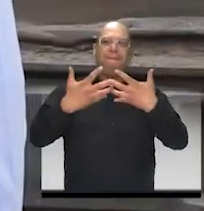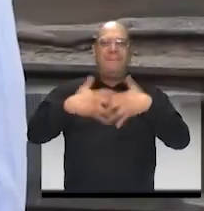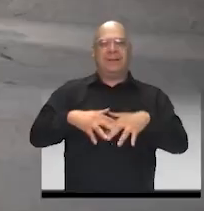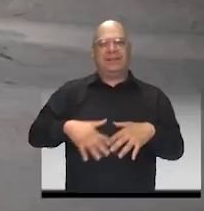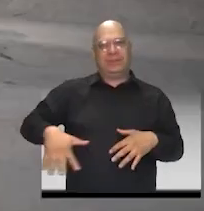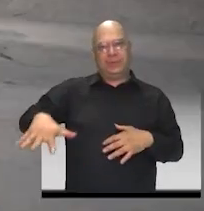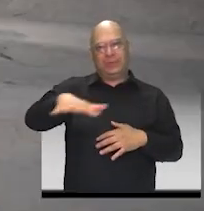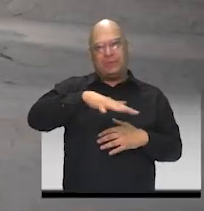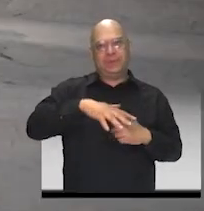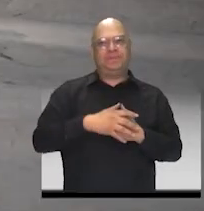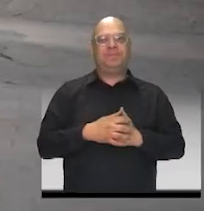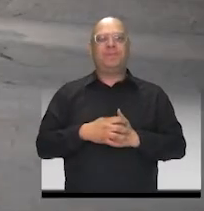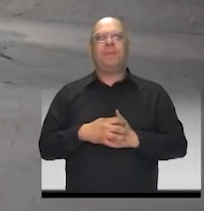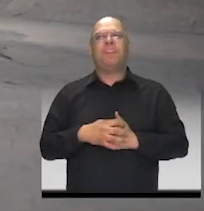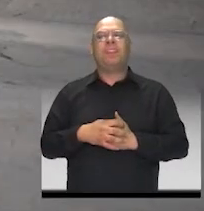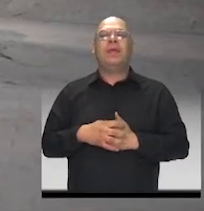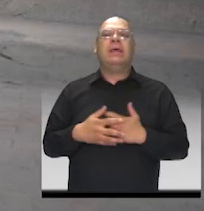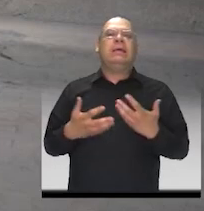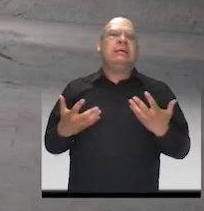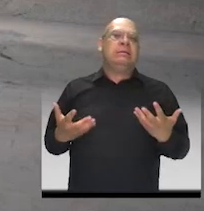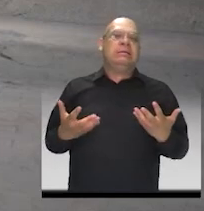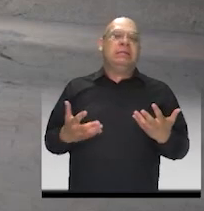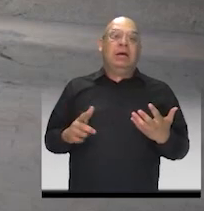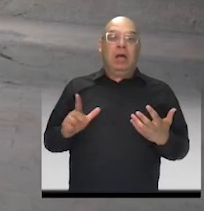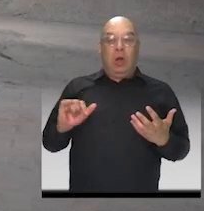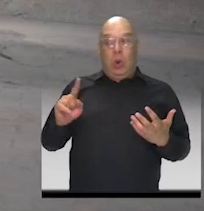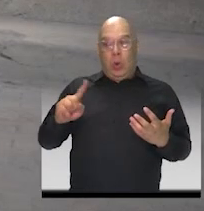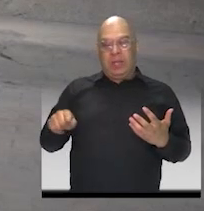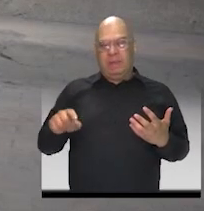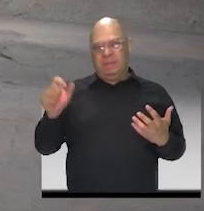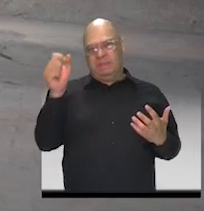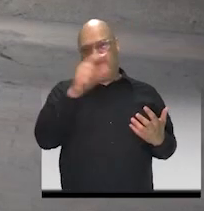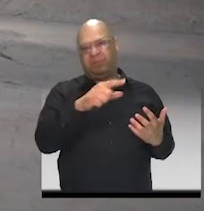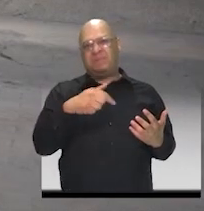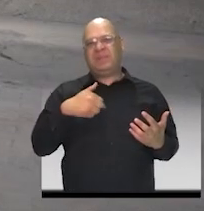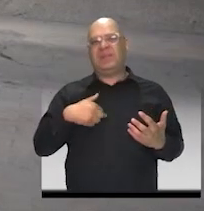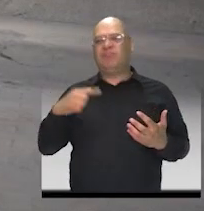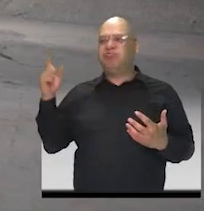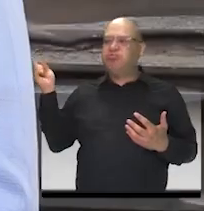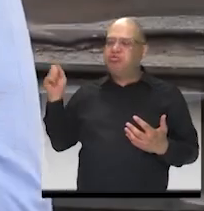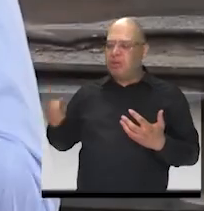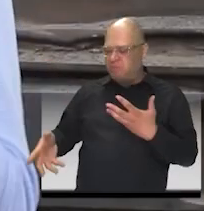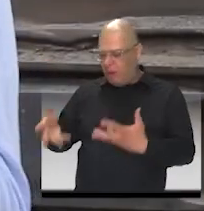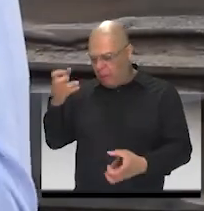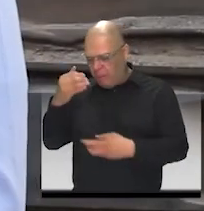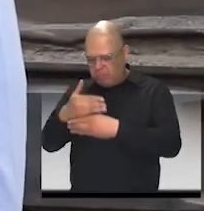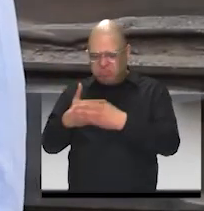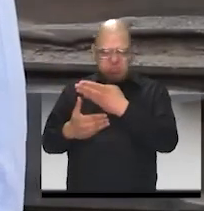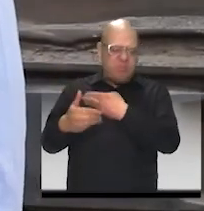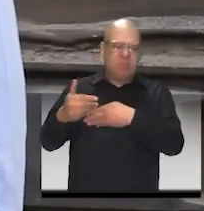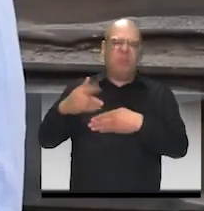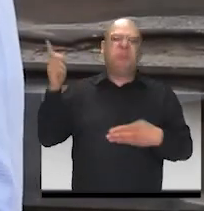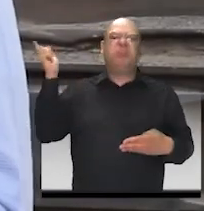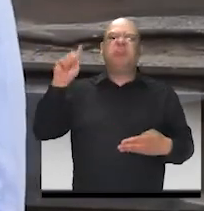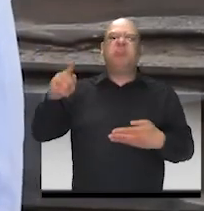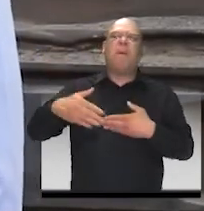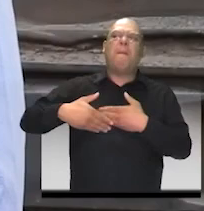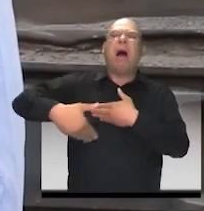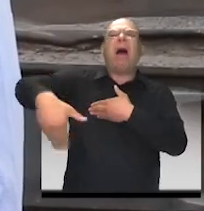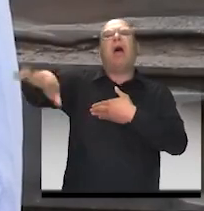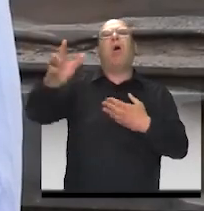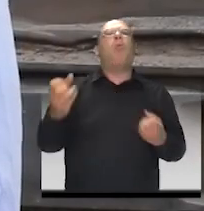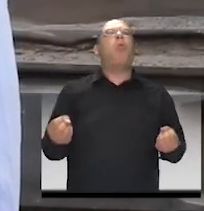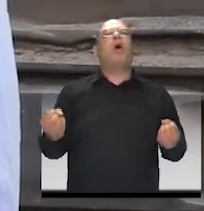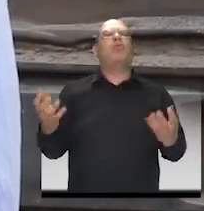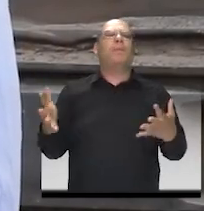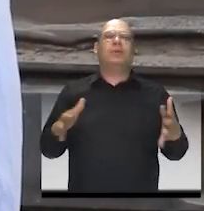corregimiento. ¿Cuántos años podemos decir, Luis Bernardo, que puede seguirse explotando este suelo para seguir sacando material para el Valle de la